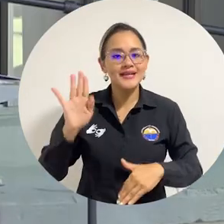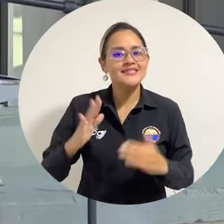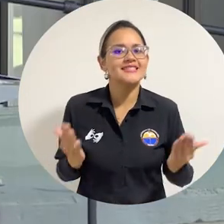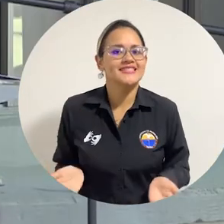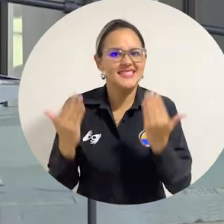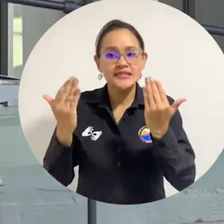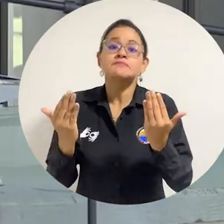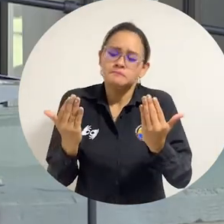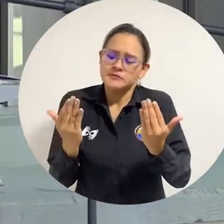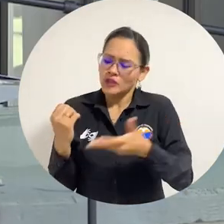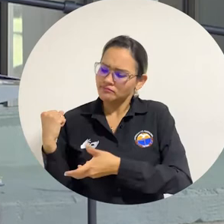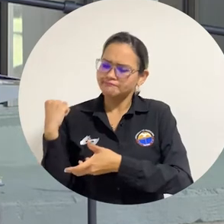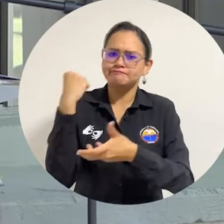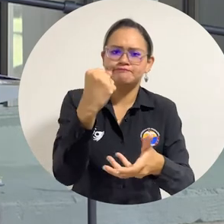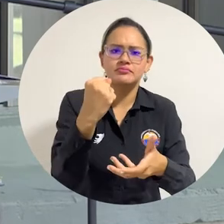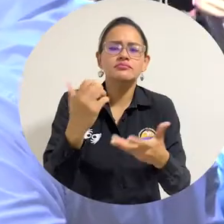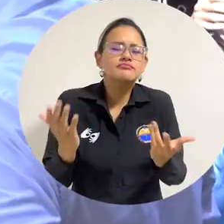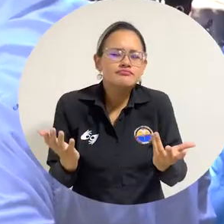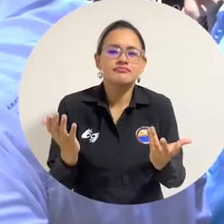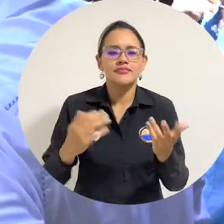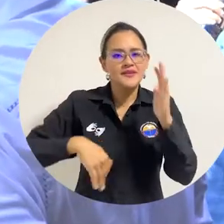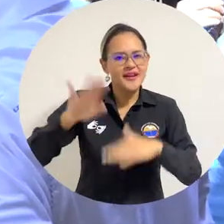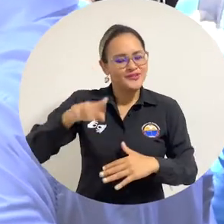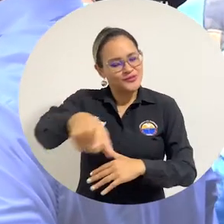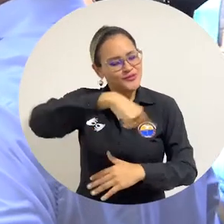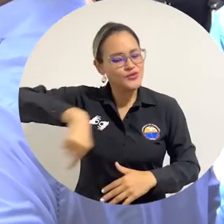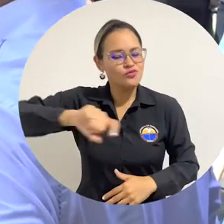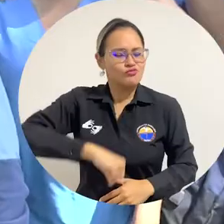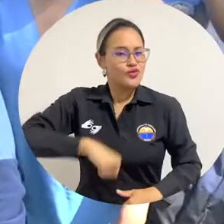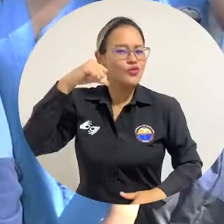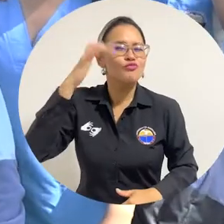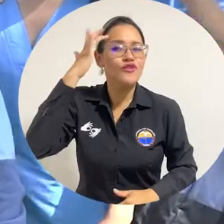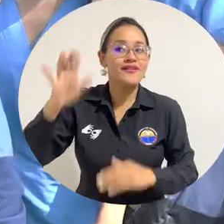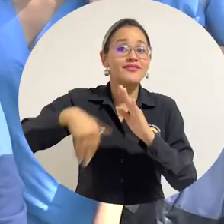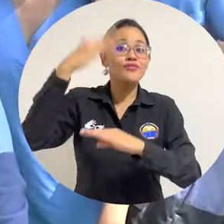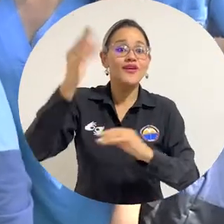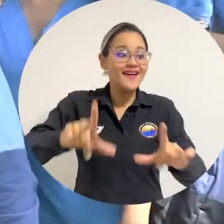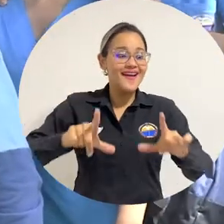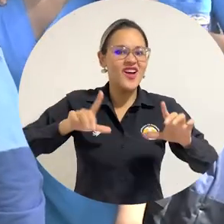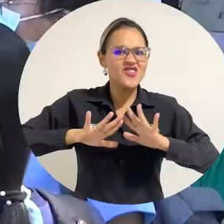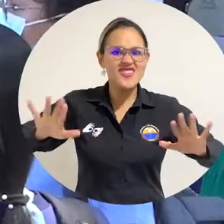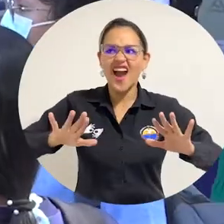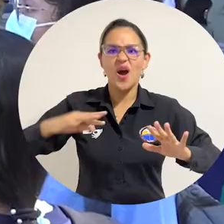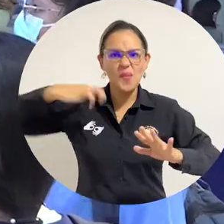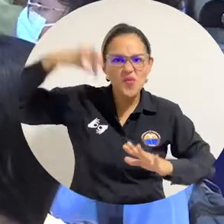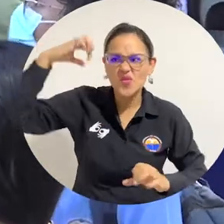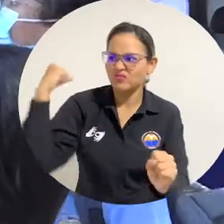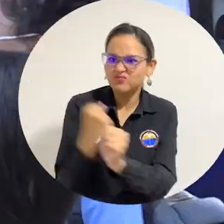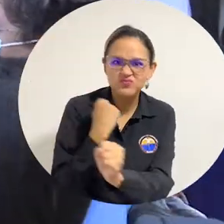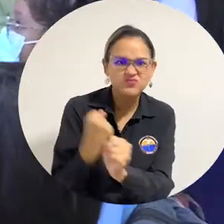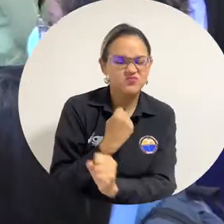es un paso adicional en materia de inversión y el mayor orgullo nuestro es lo que hacen ustedes cuando salen al territorio.